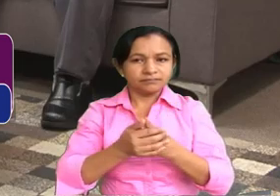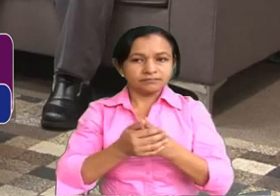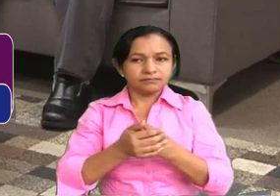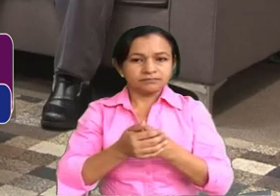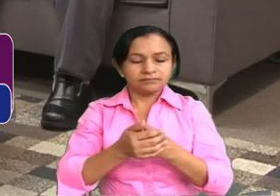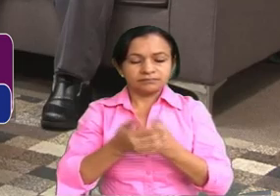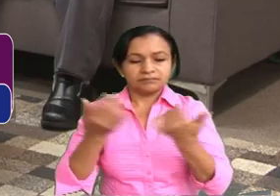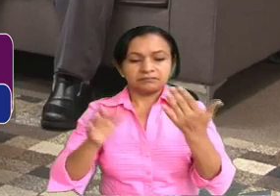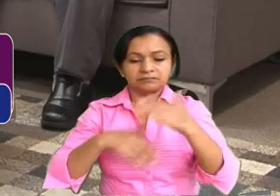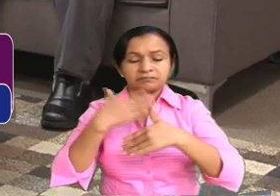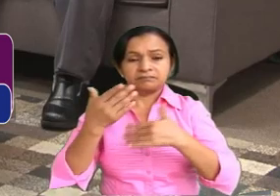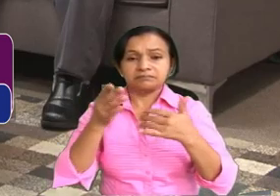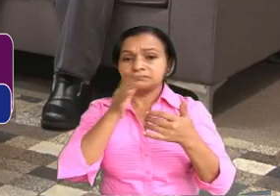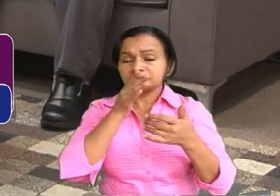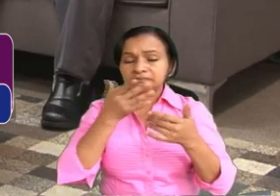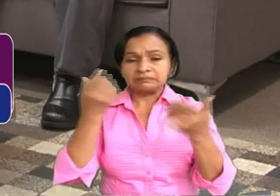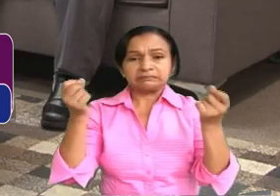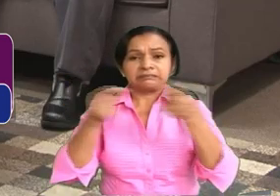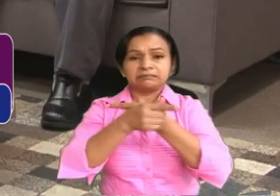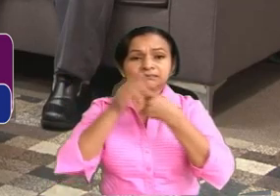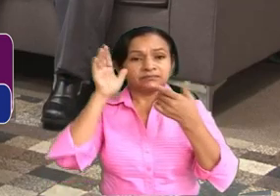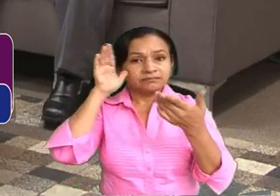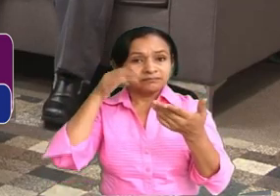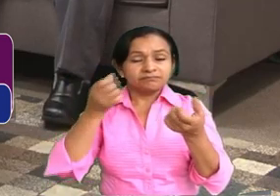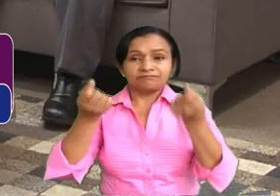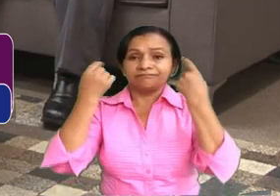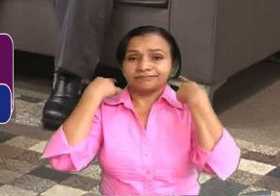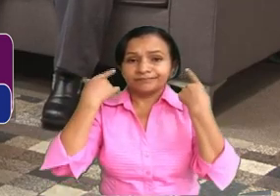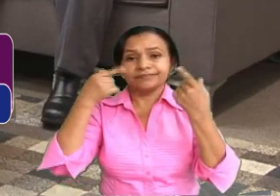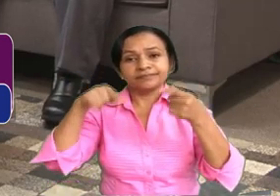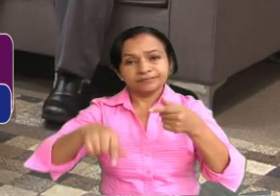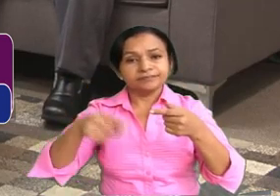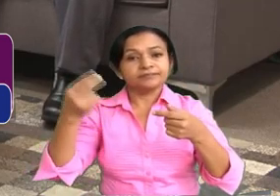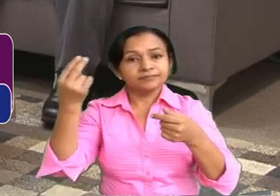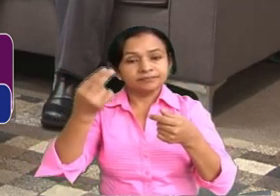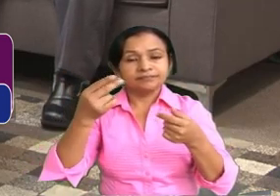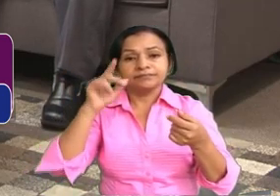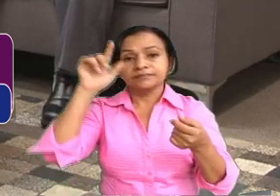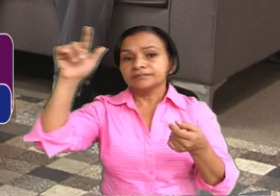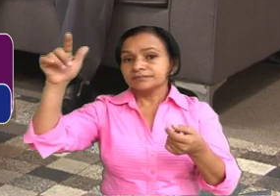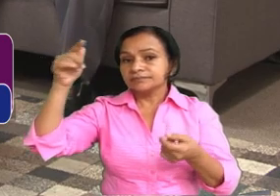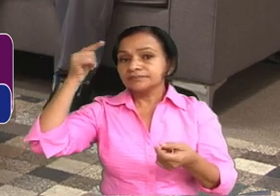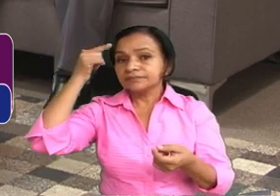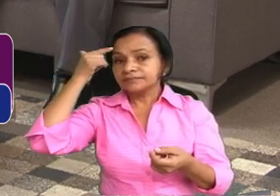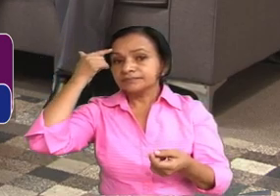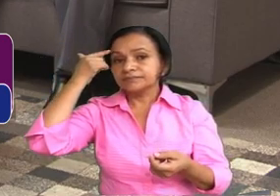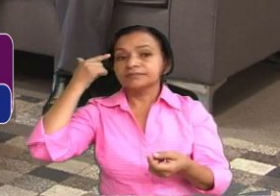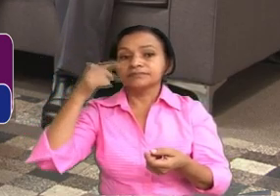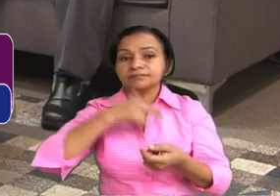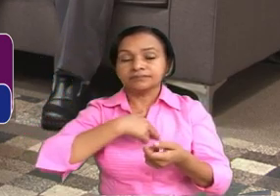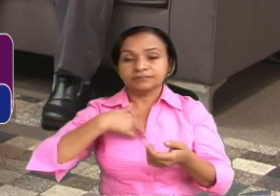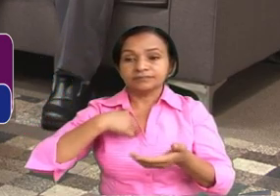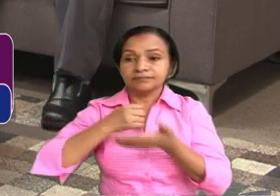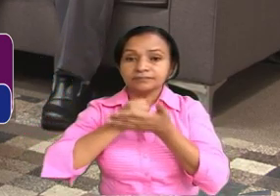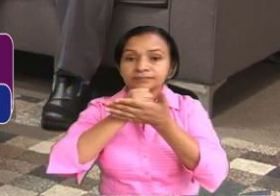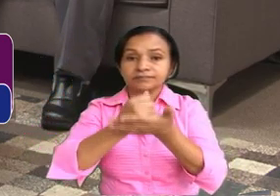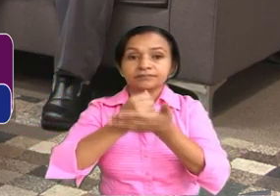Sale traumado ese niño. Entonces, por eso ahora se aplica eso y el gobierno es el que está llevando